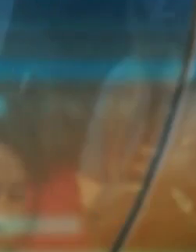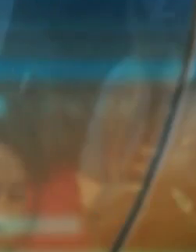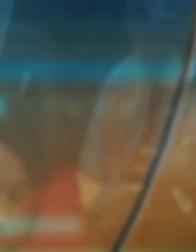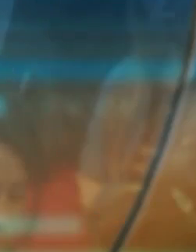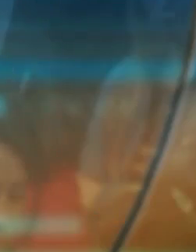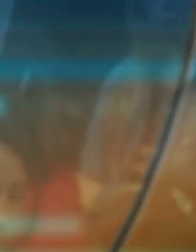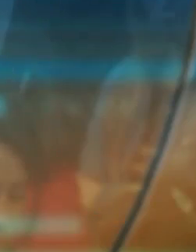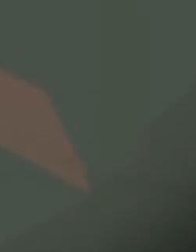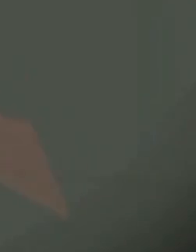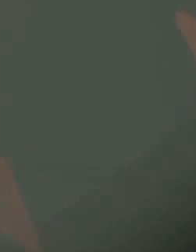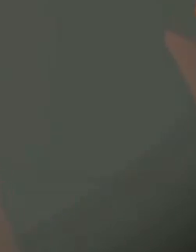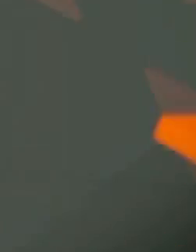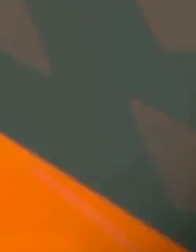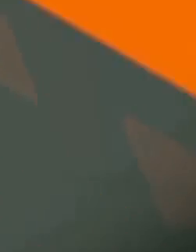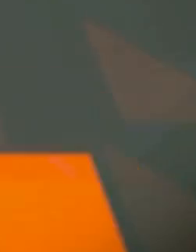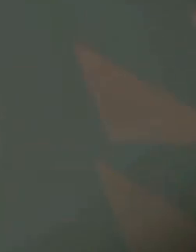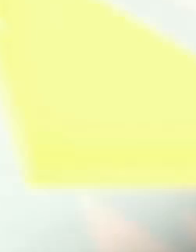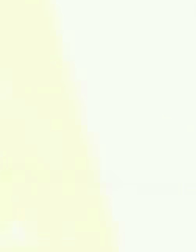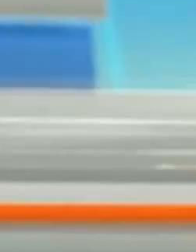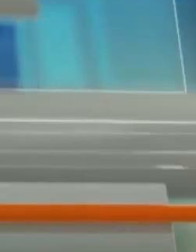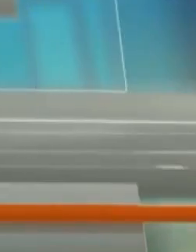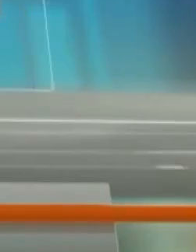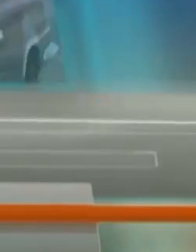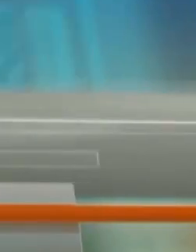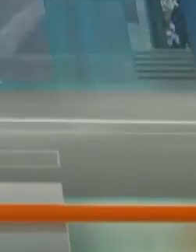ley es que el Estado está obligado a asesorar y a facilitar todo lo que tenga que ver con la residencia de los